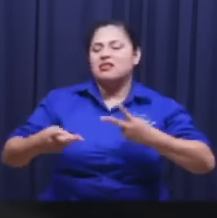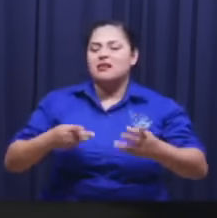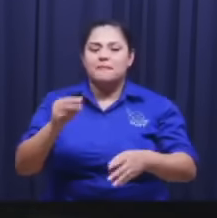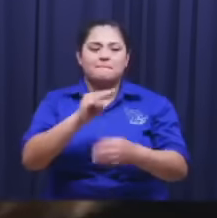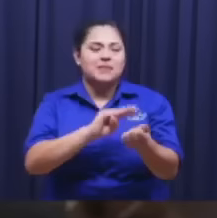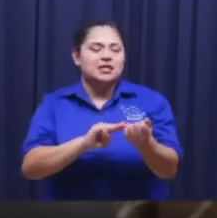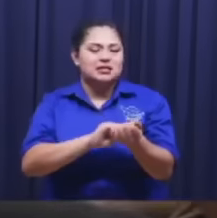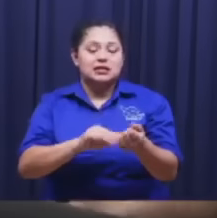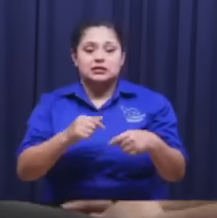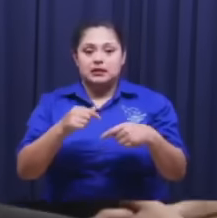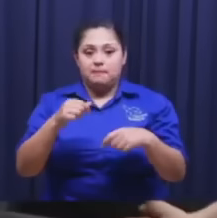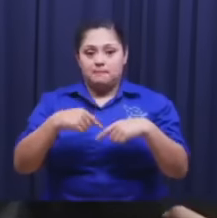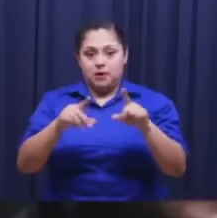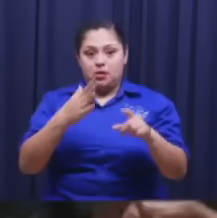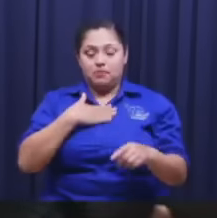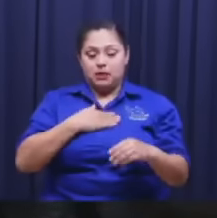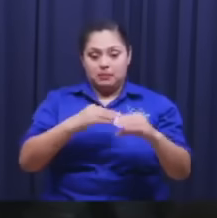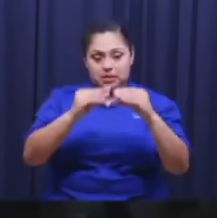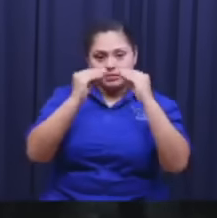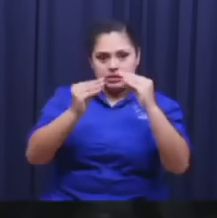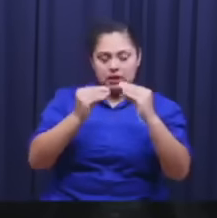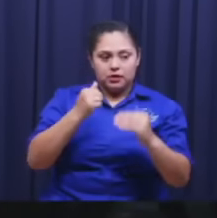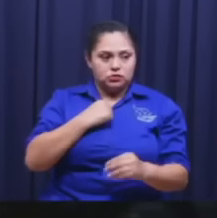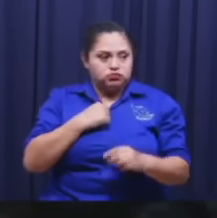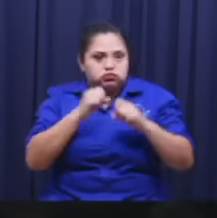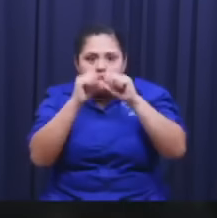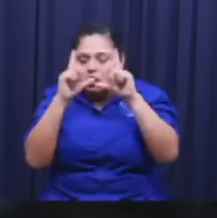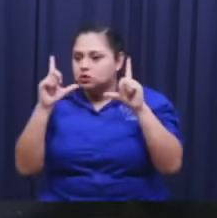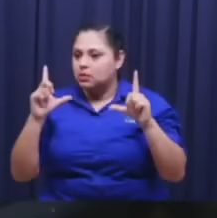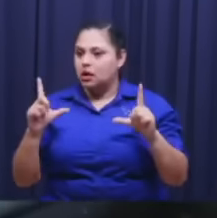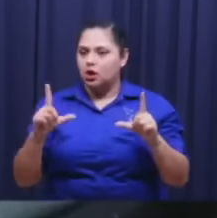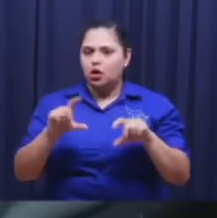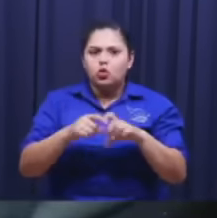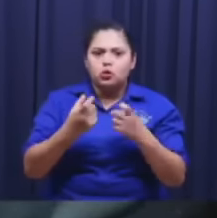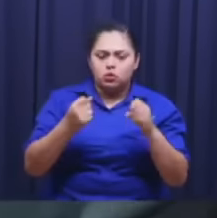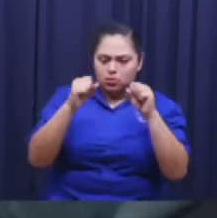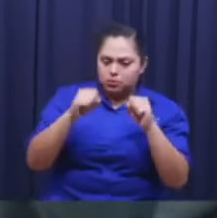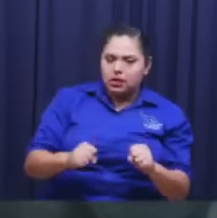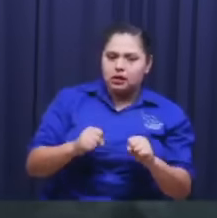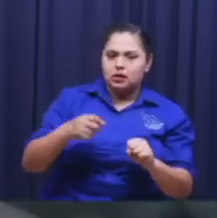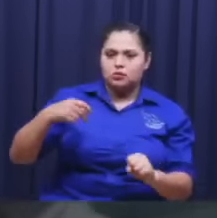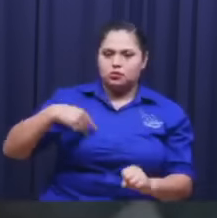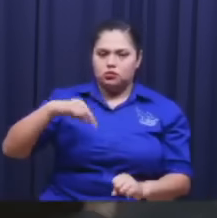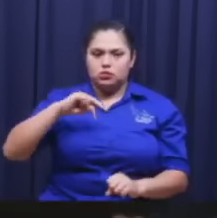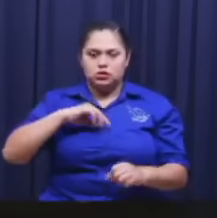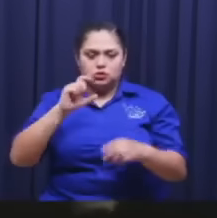quedaba asombrado. Yo decía, pero ¿cómo es posible que nuestro cuerpo pueda hacer eso?